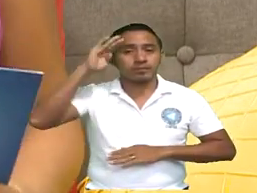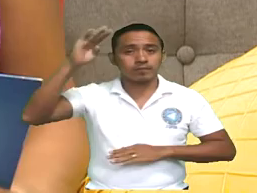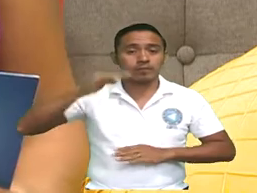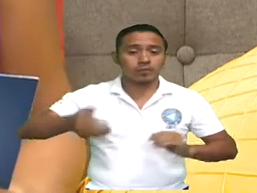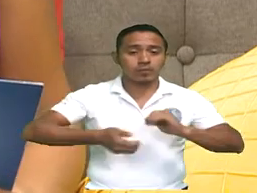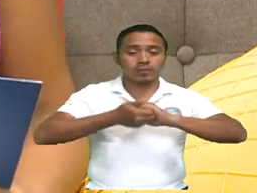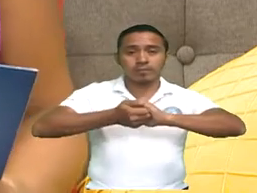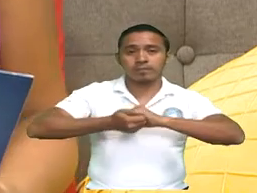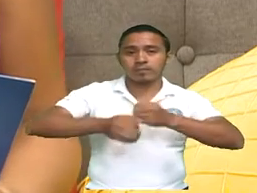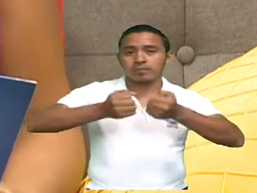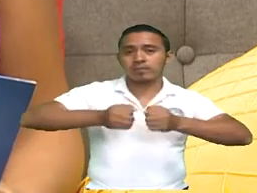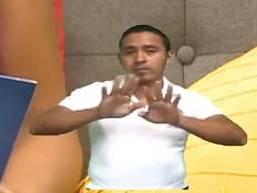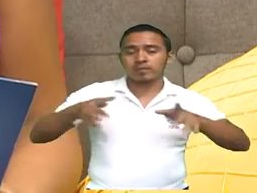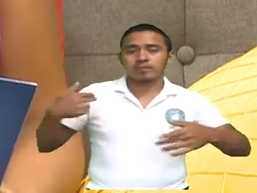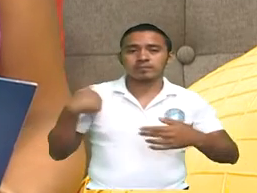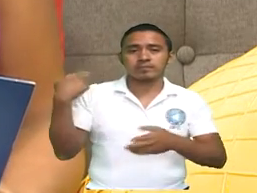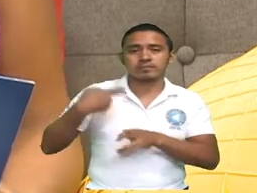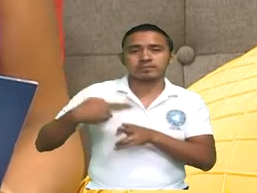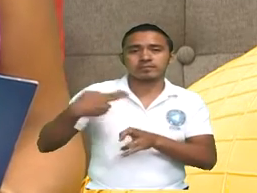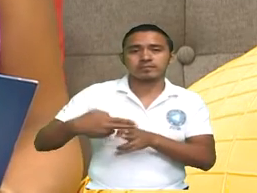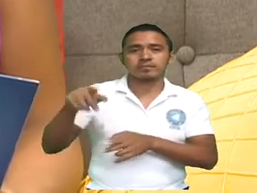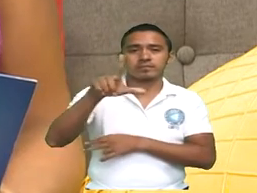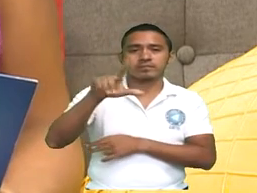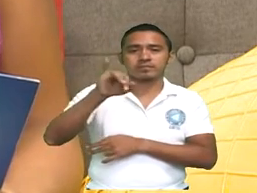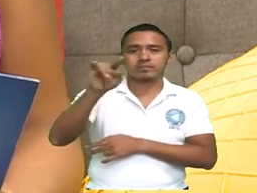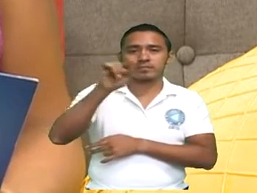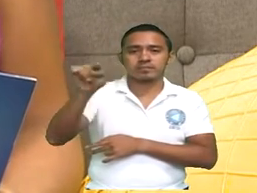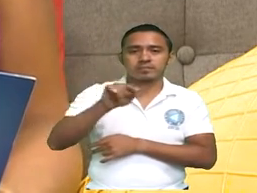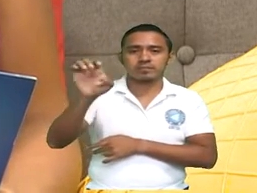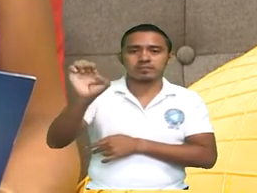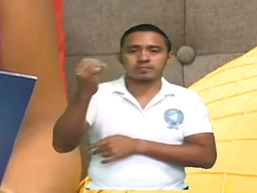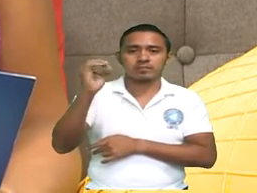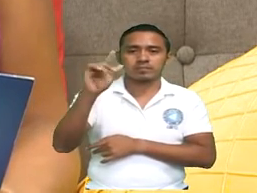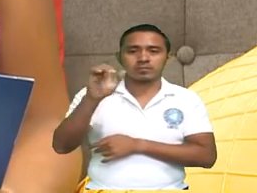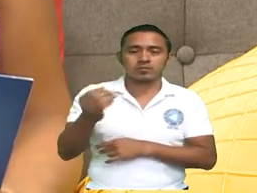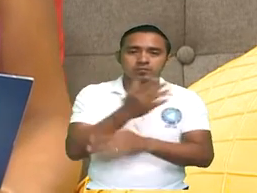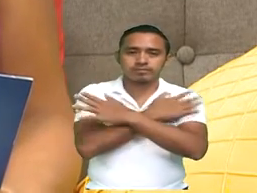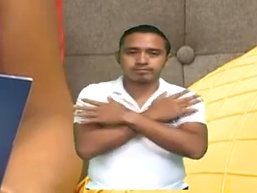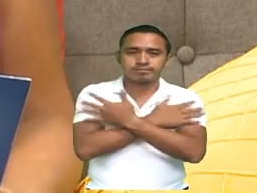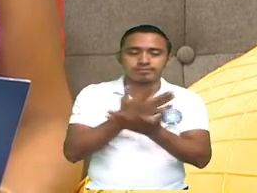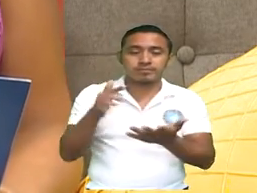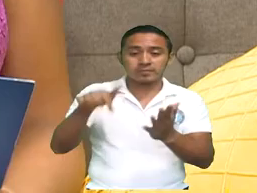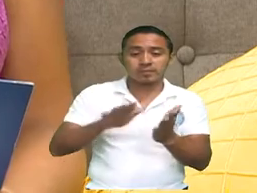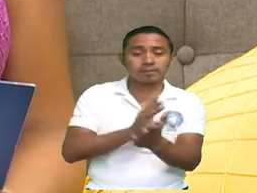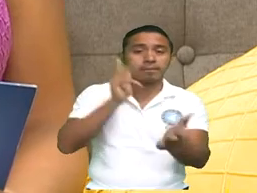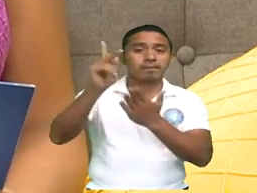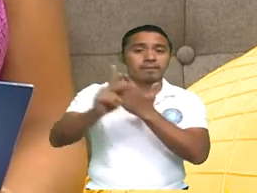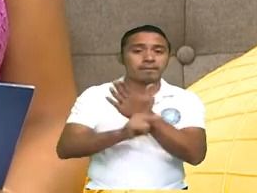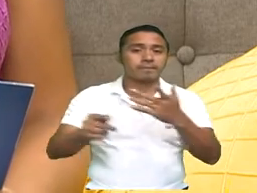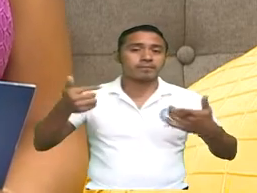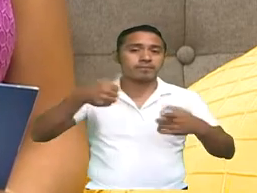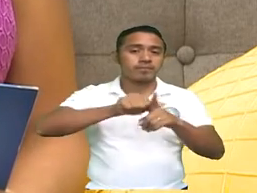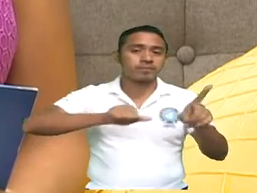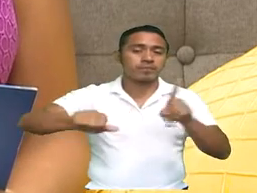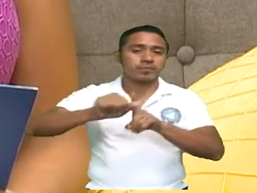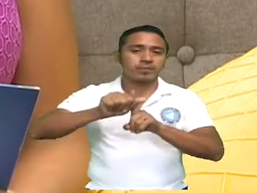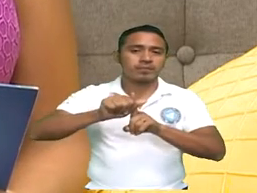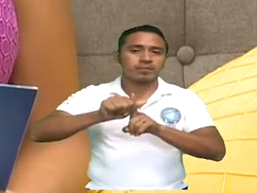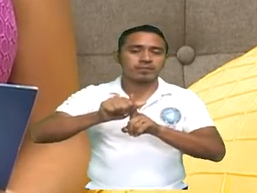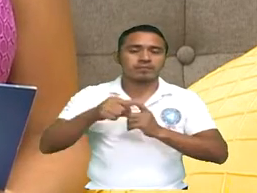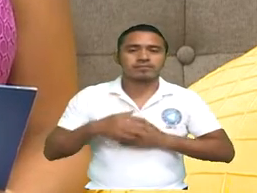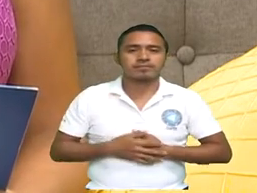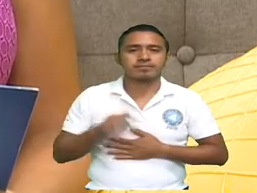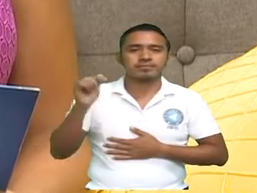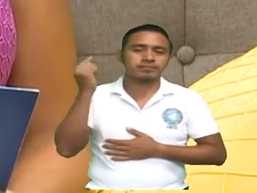Hola amigas y amigos televidentes, les saluda Liz Escoto. Sean bienvenidos a nuestro programa desde el Parlamento. Cada 8